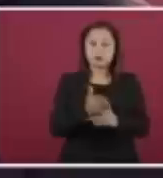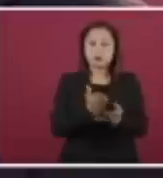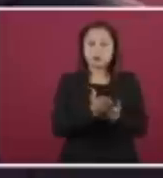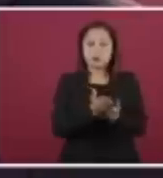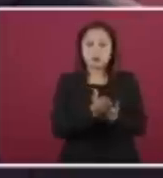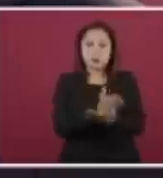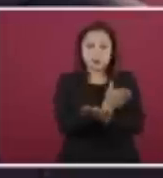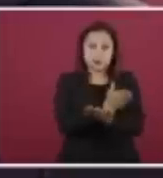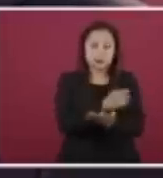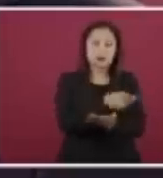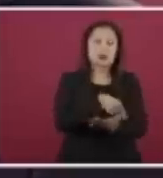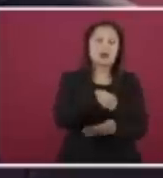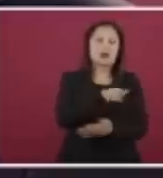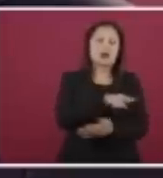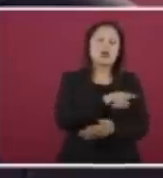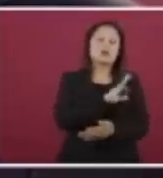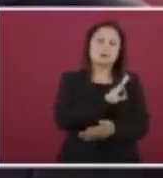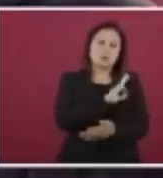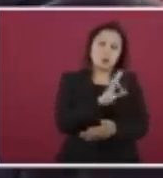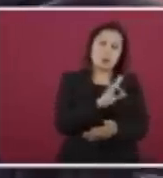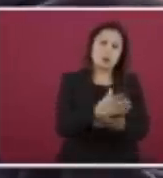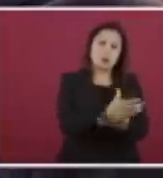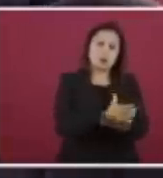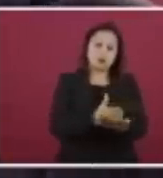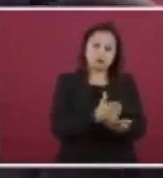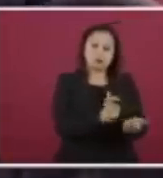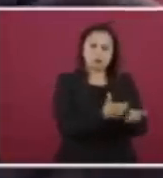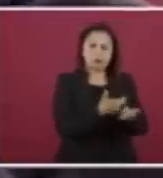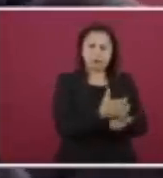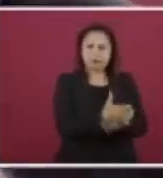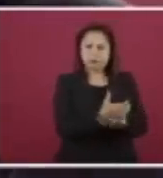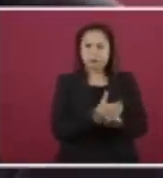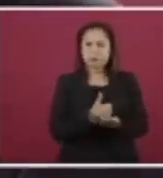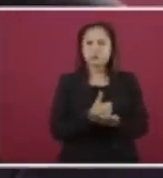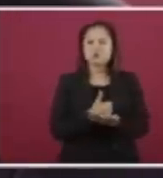y sacar recursos y mantener